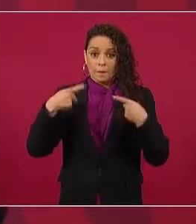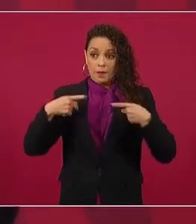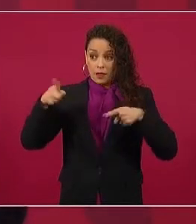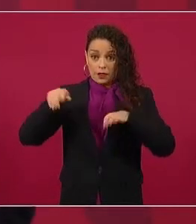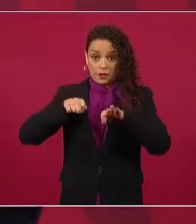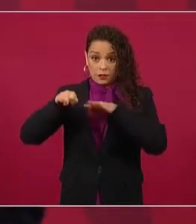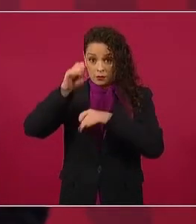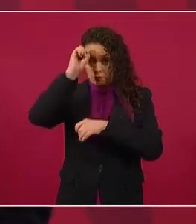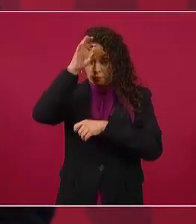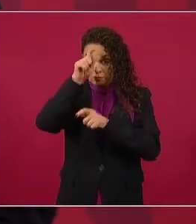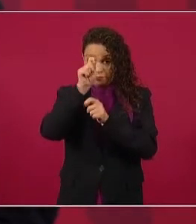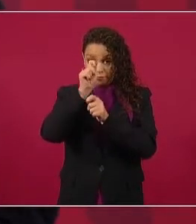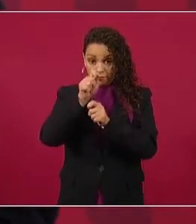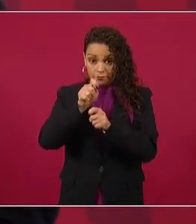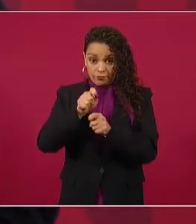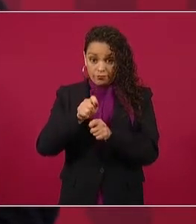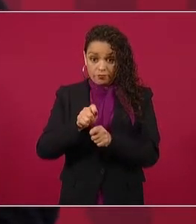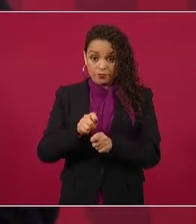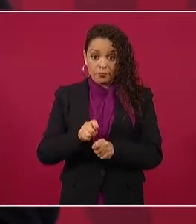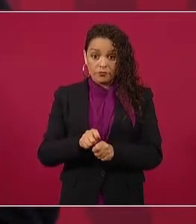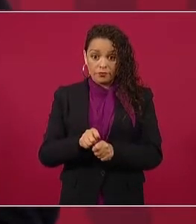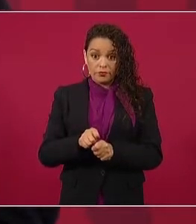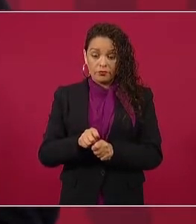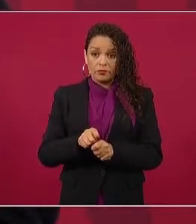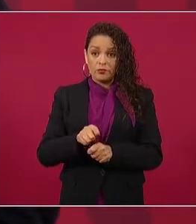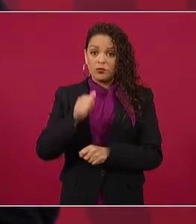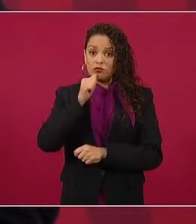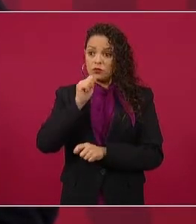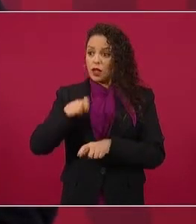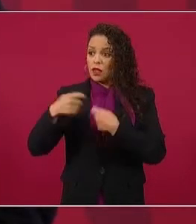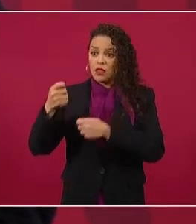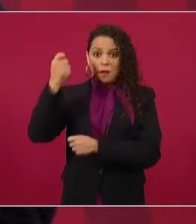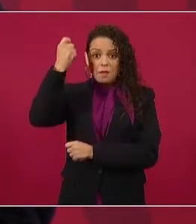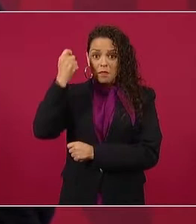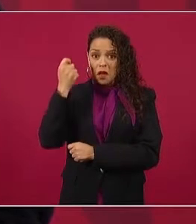trabajadores que no fueron pensionados,